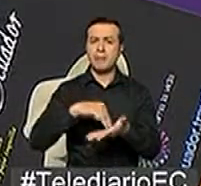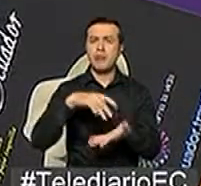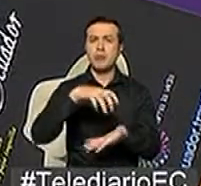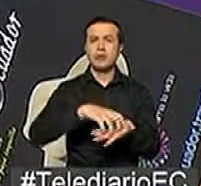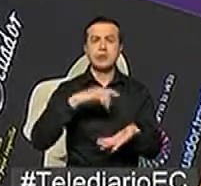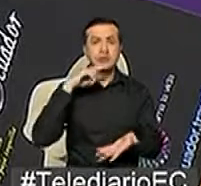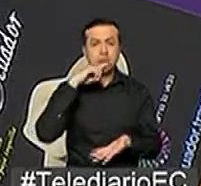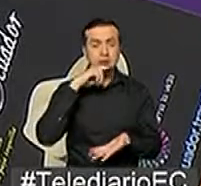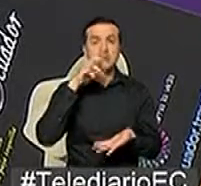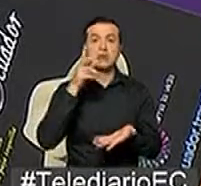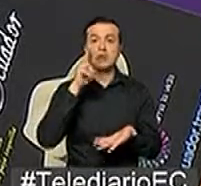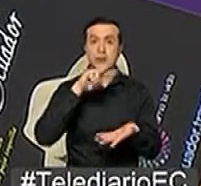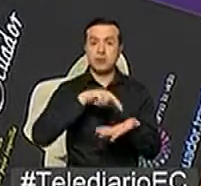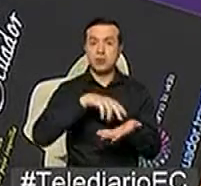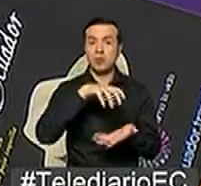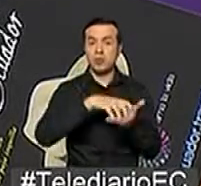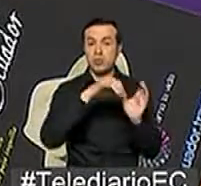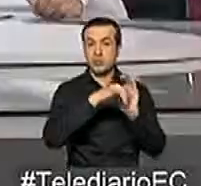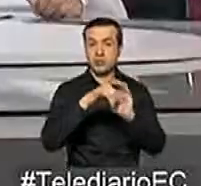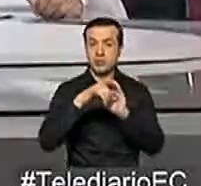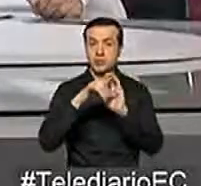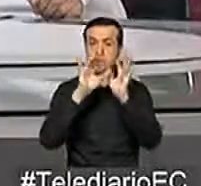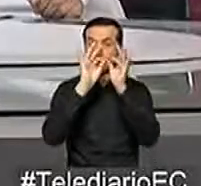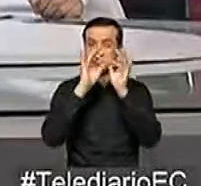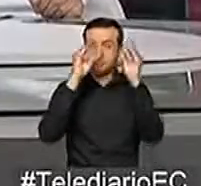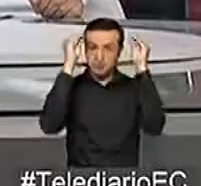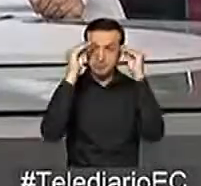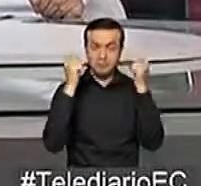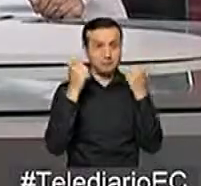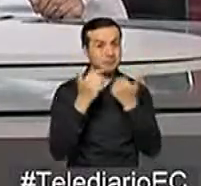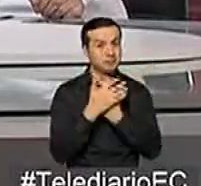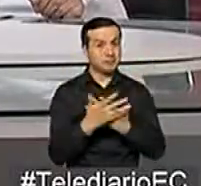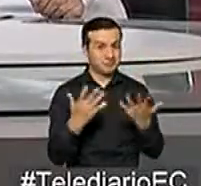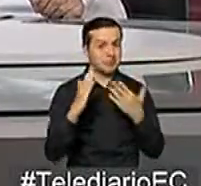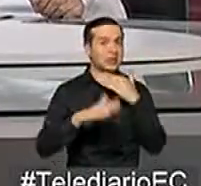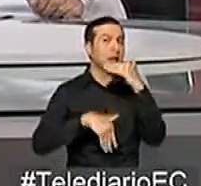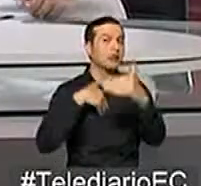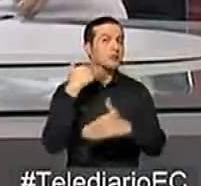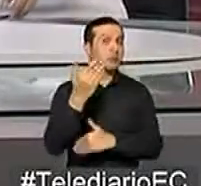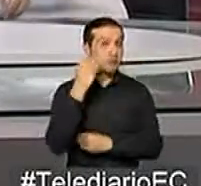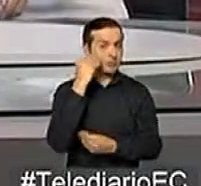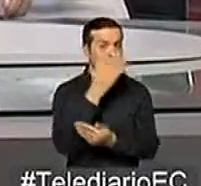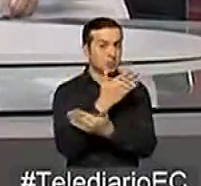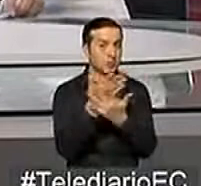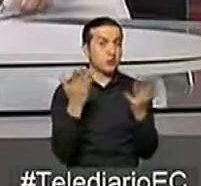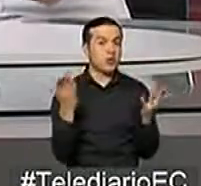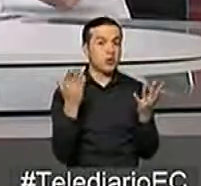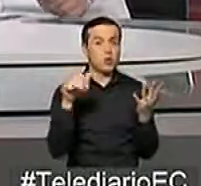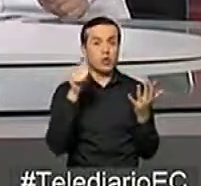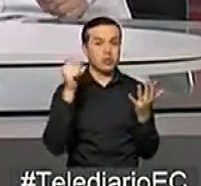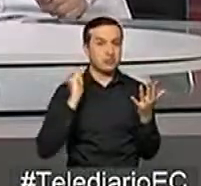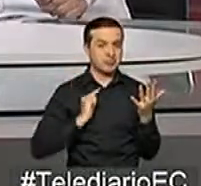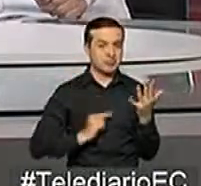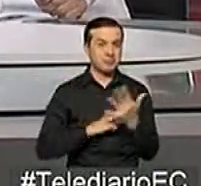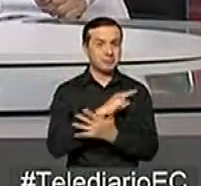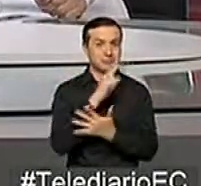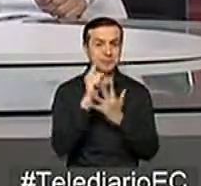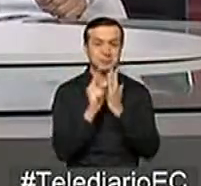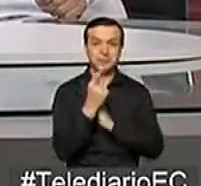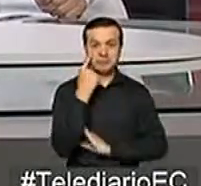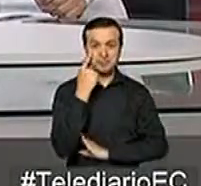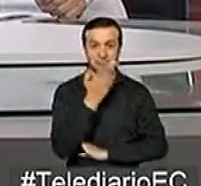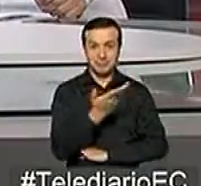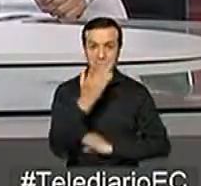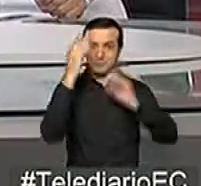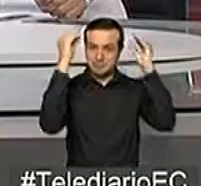Santa Elena, también donde se trabaja esta prenda emblemática. Más adelante compartiremos con ustedes otros detalles interesantes